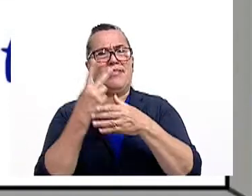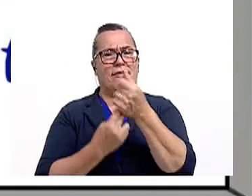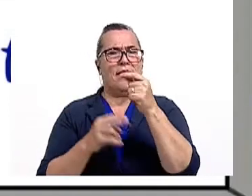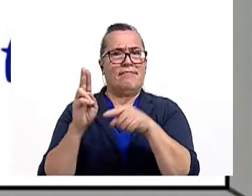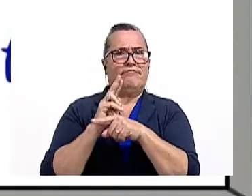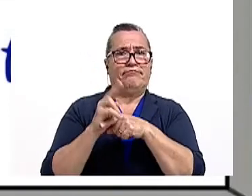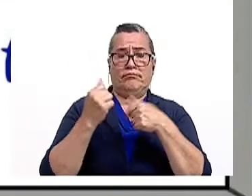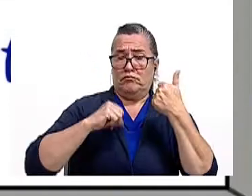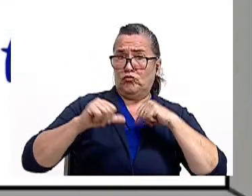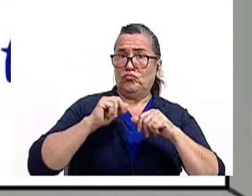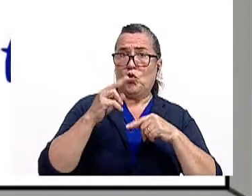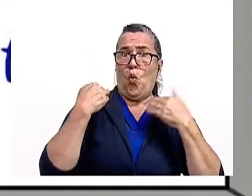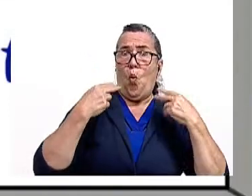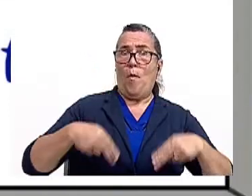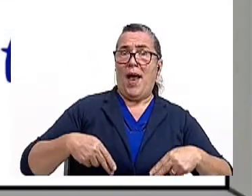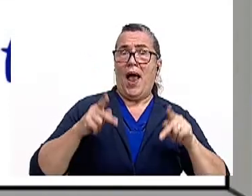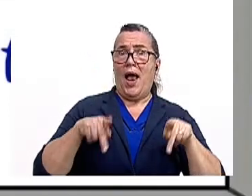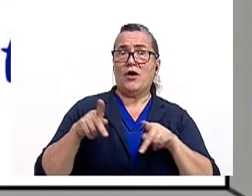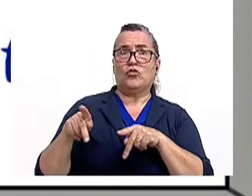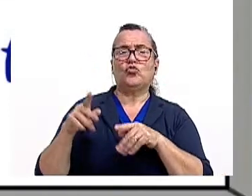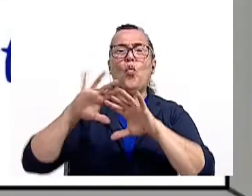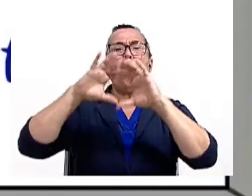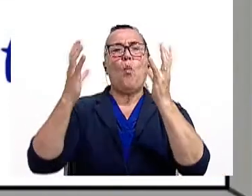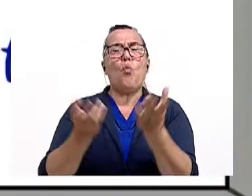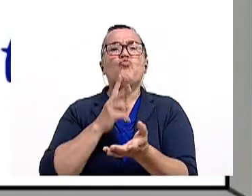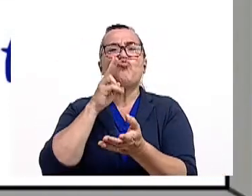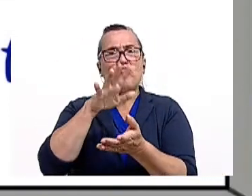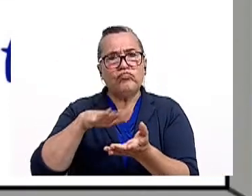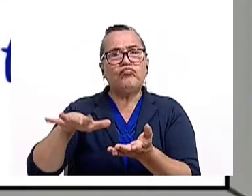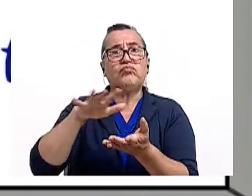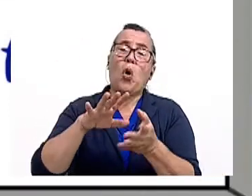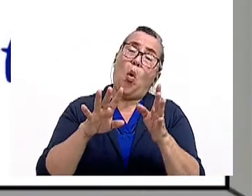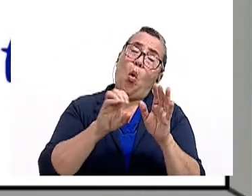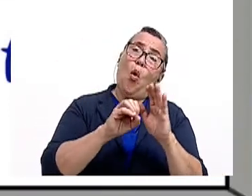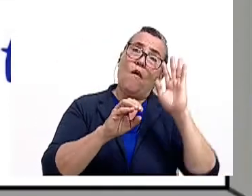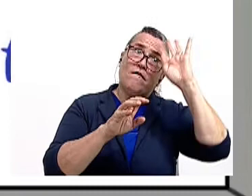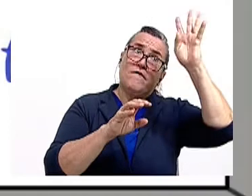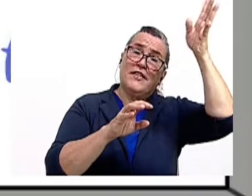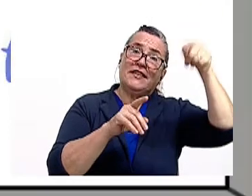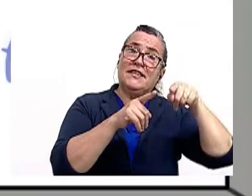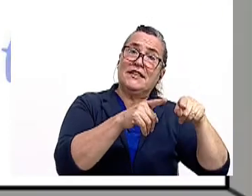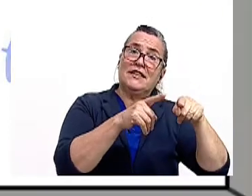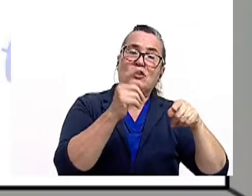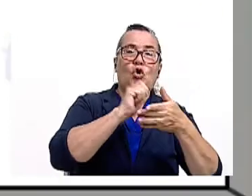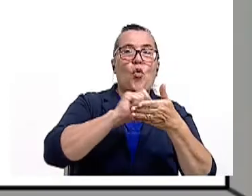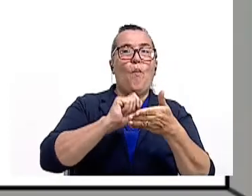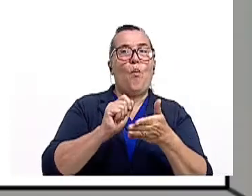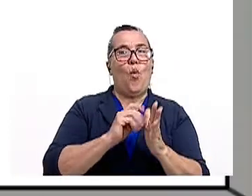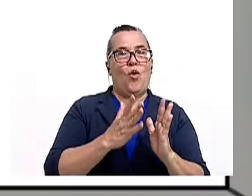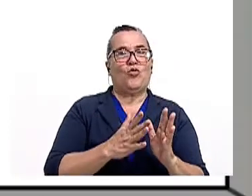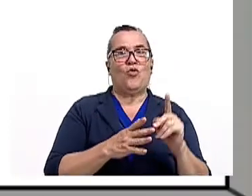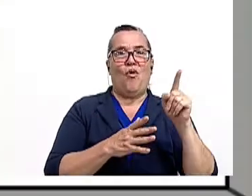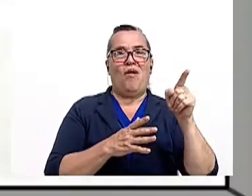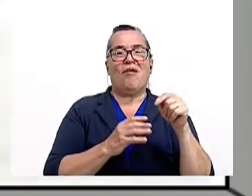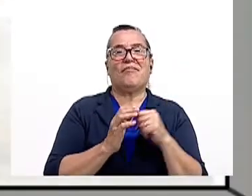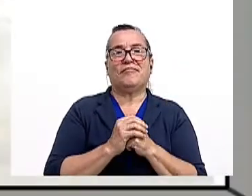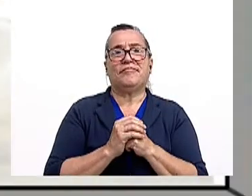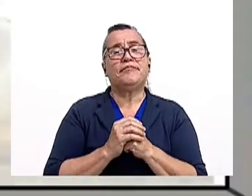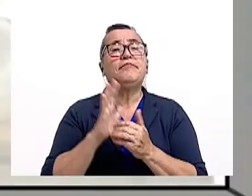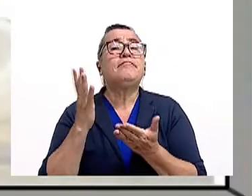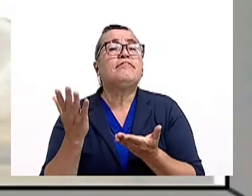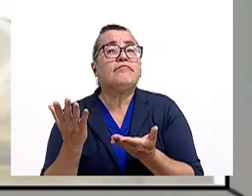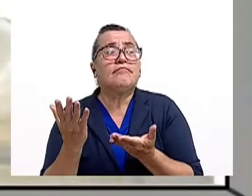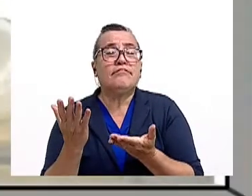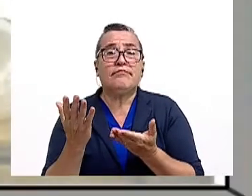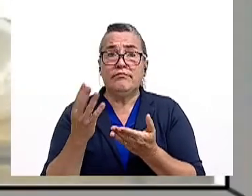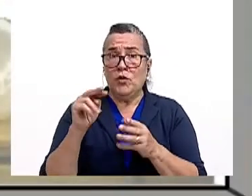son humanos y los hechos ocurren en un mundo real o en uno ficticio inventado por el autor. Por lo